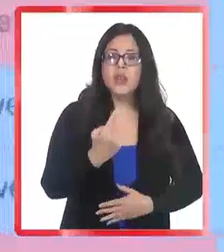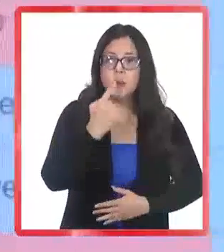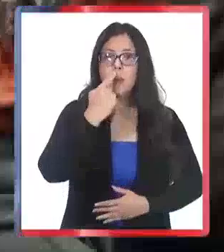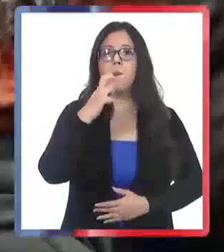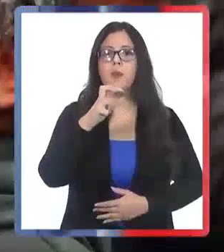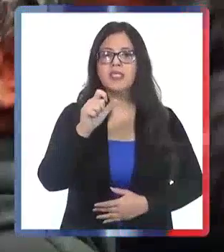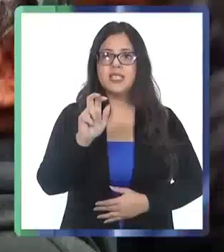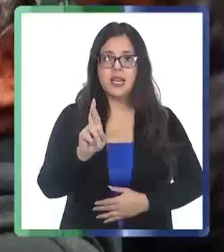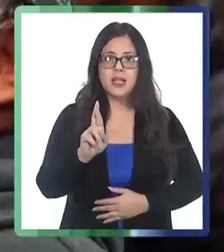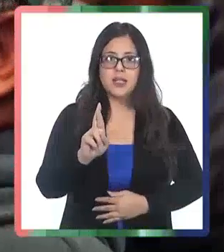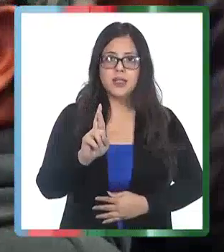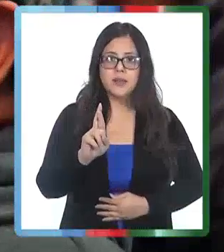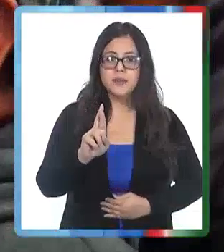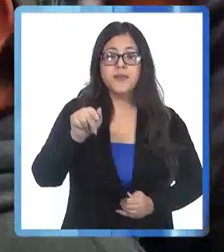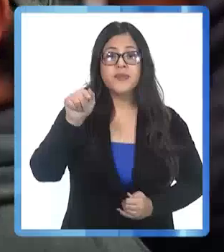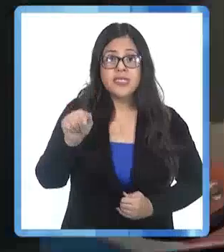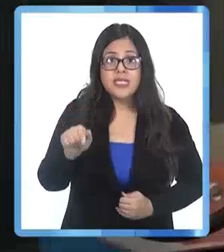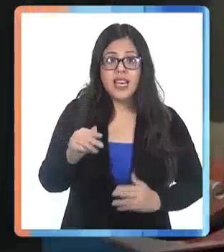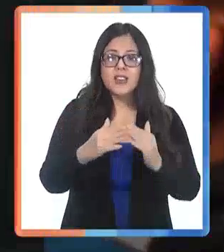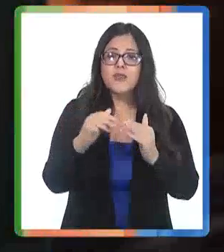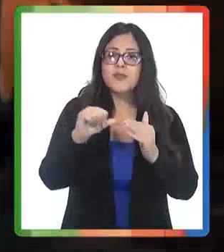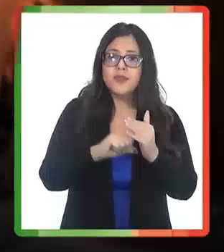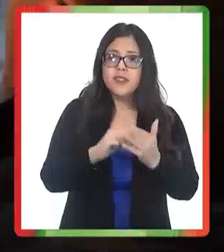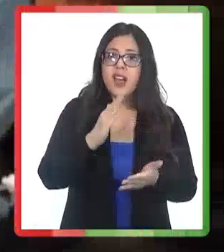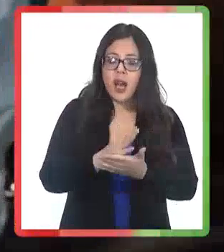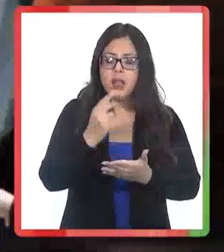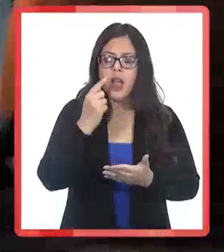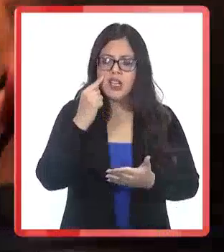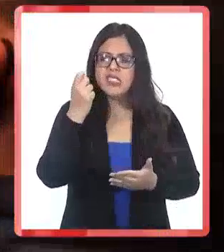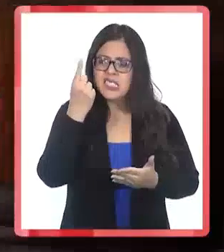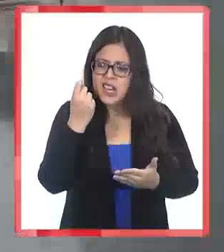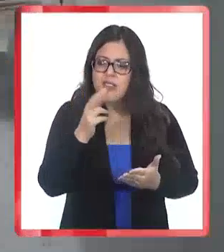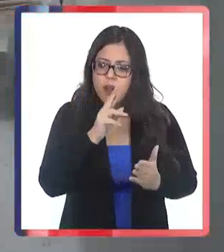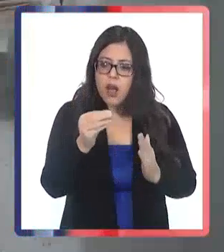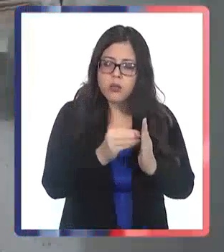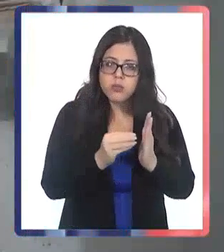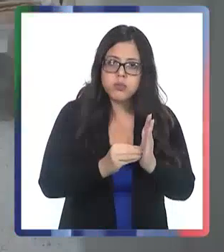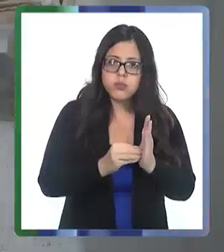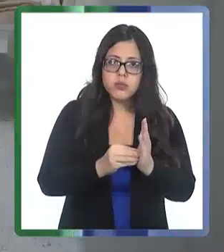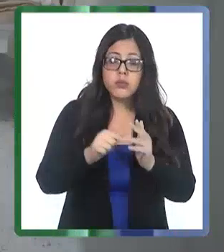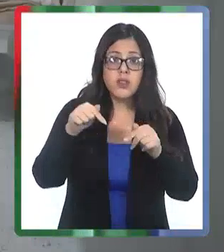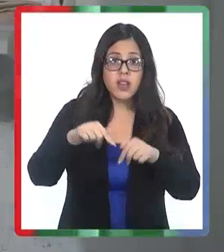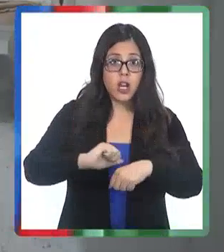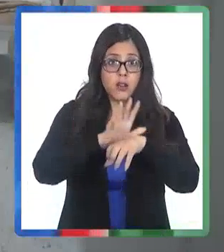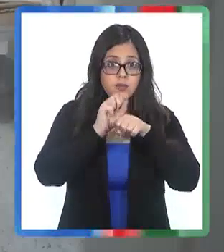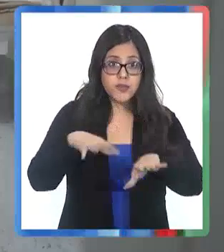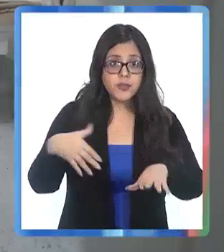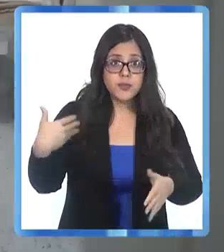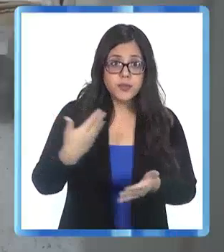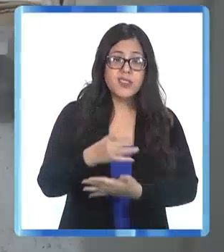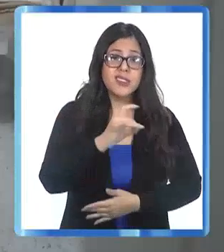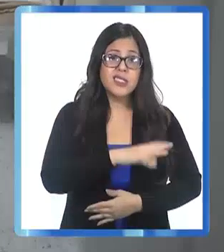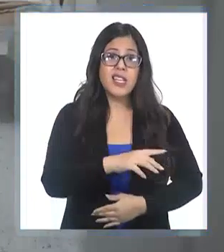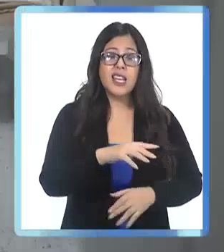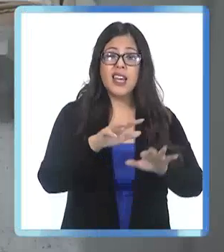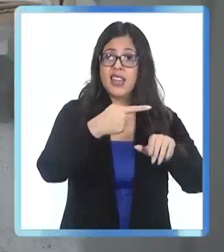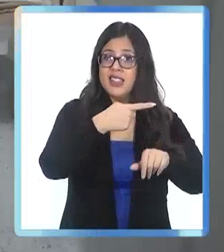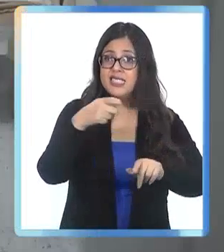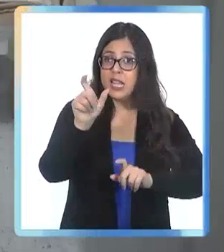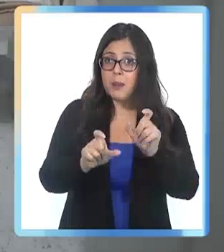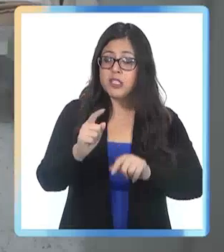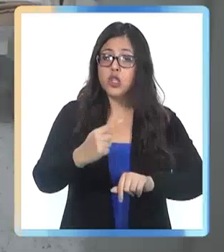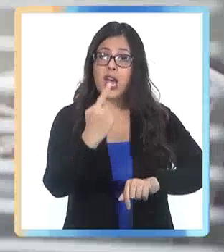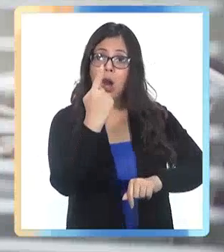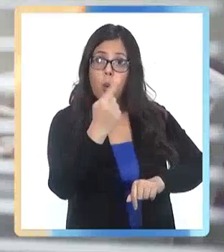a testearse y se puedan aislar hasta conocer el resultado. En esta pandemia en Chile, una de cada